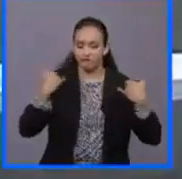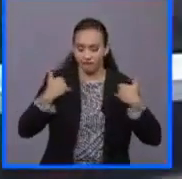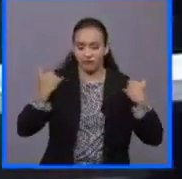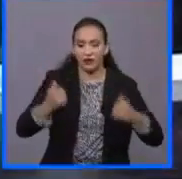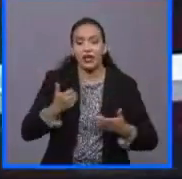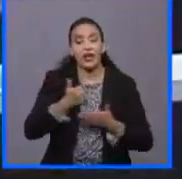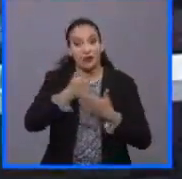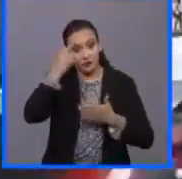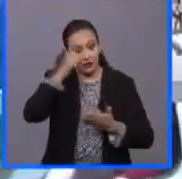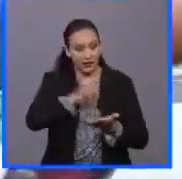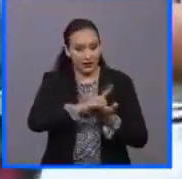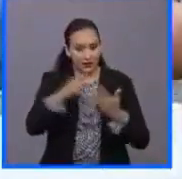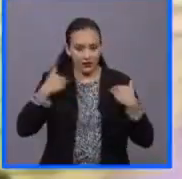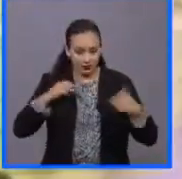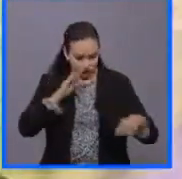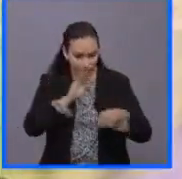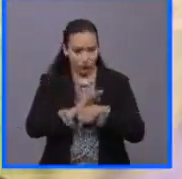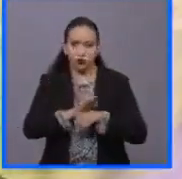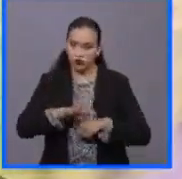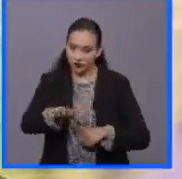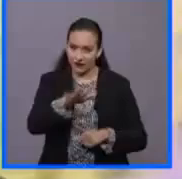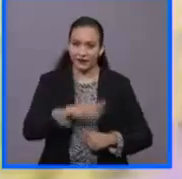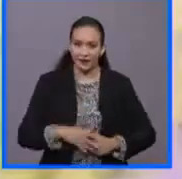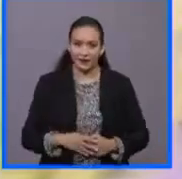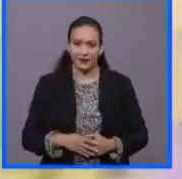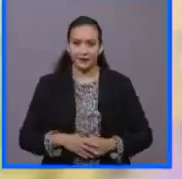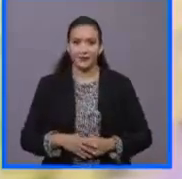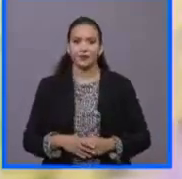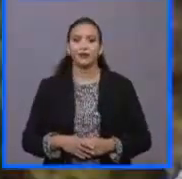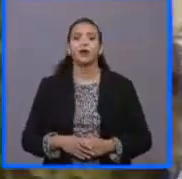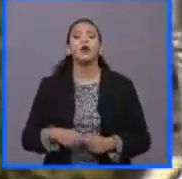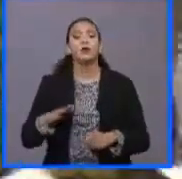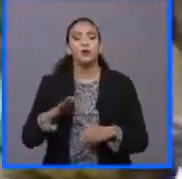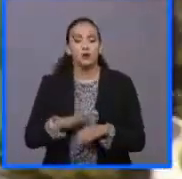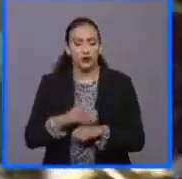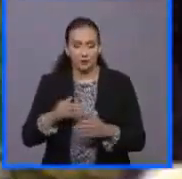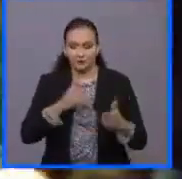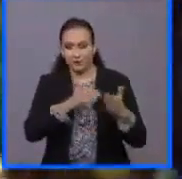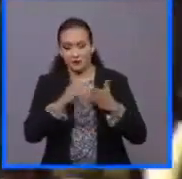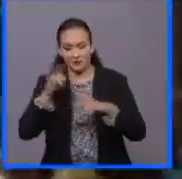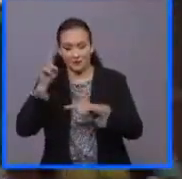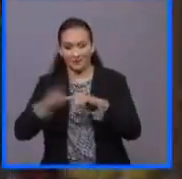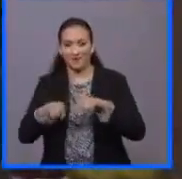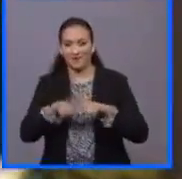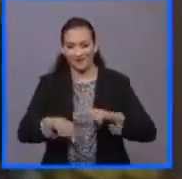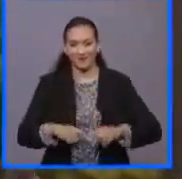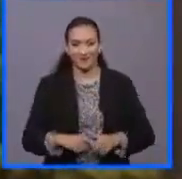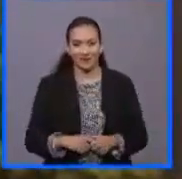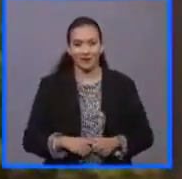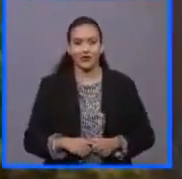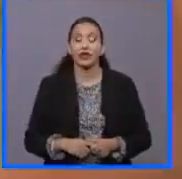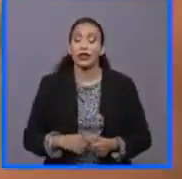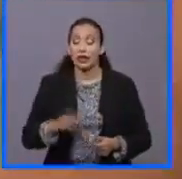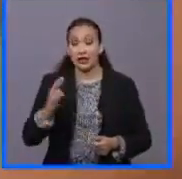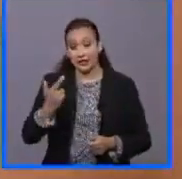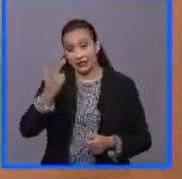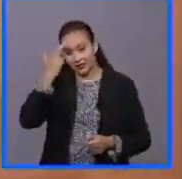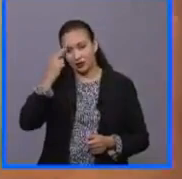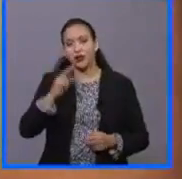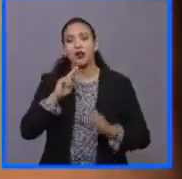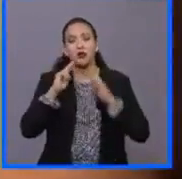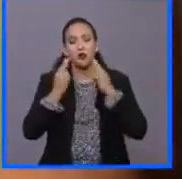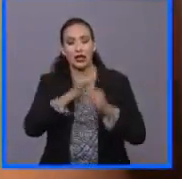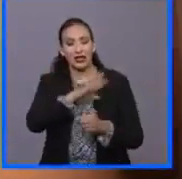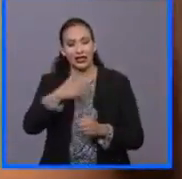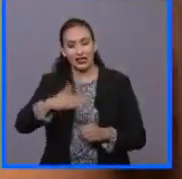y garantía de los derechos humanos de las juventudes y eliminan barreras para su ejercicio pleno, destacó la Unidad General